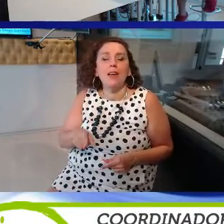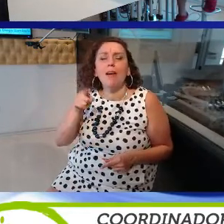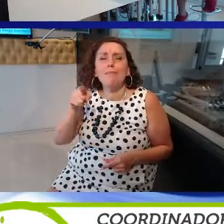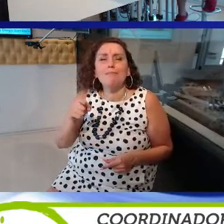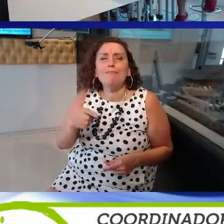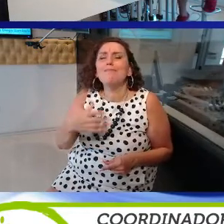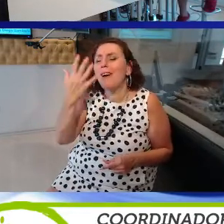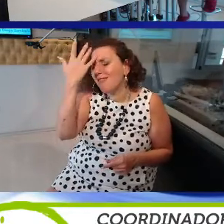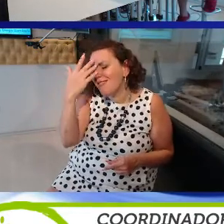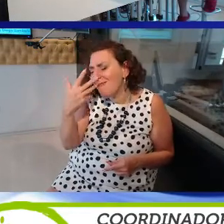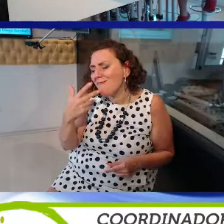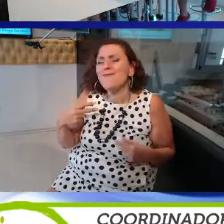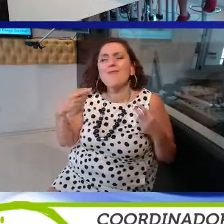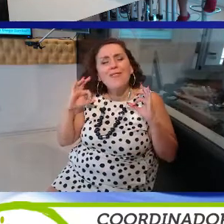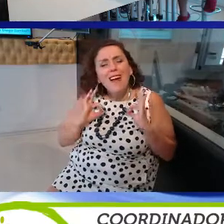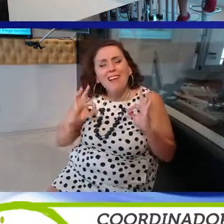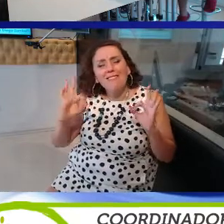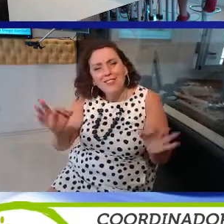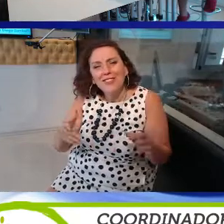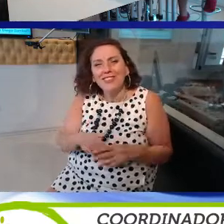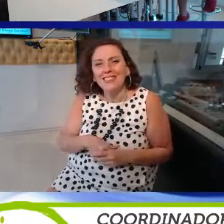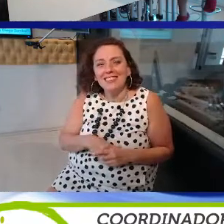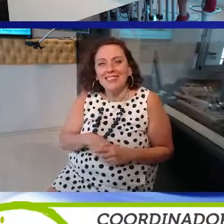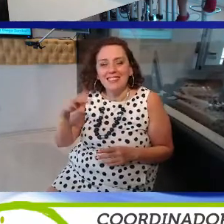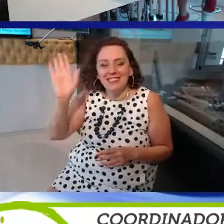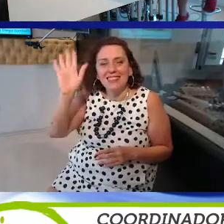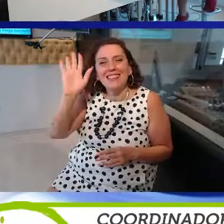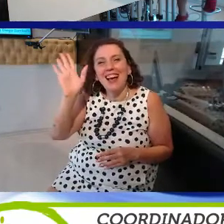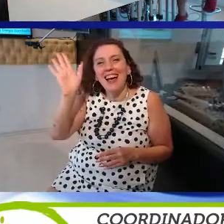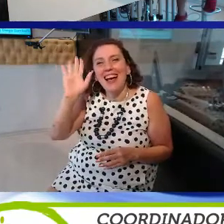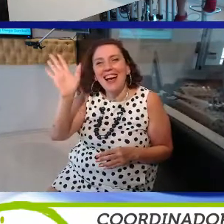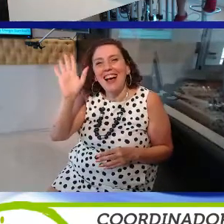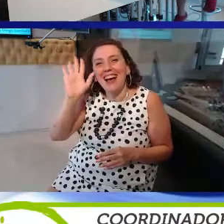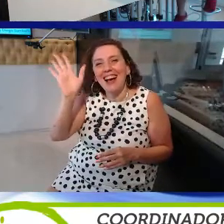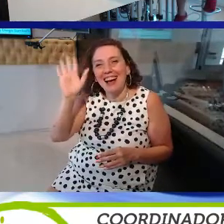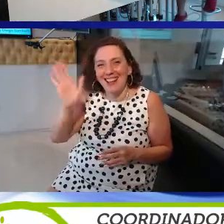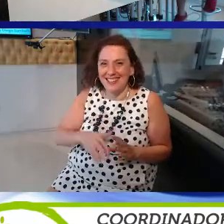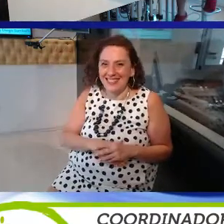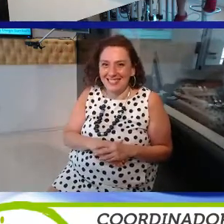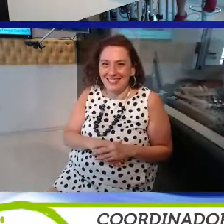mereces. ¡Chao, Diego! Chao a todos por ahí, un abrazo muy grande. ¡Gracias! ¿Me escuchas?